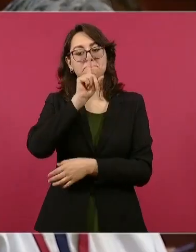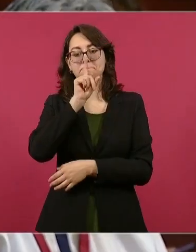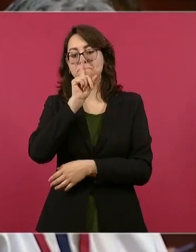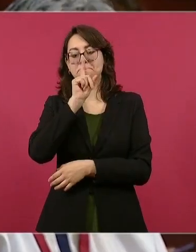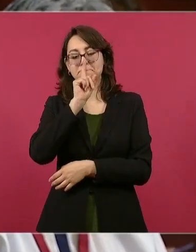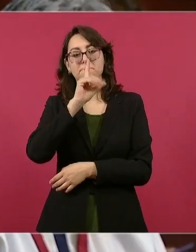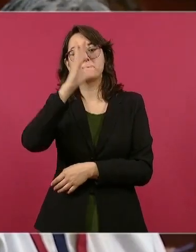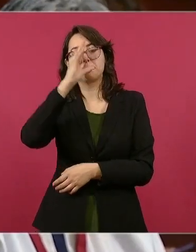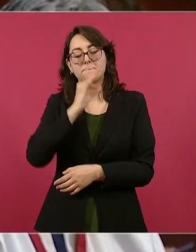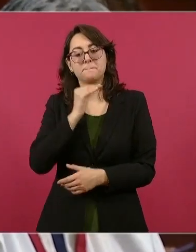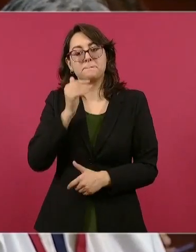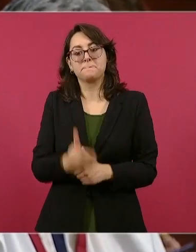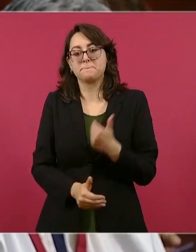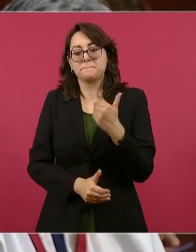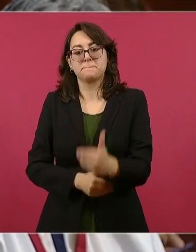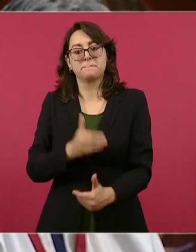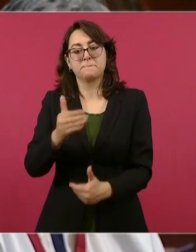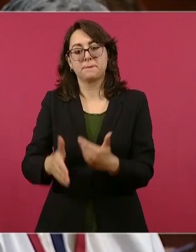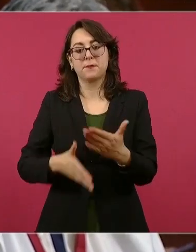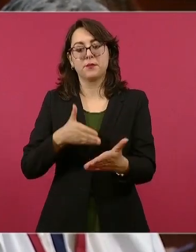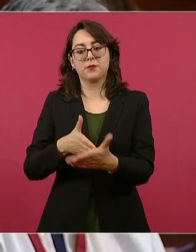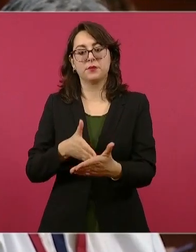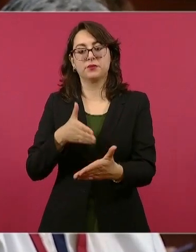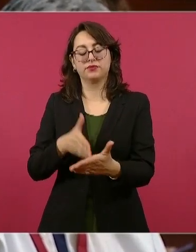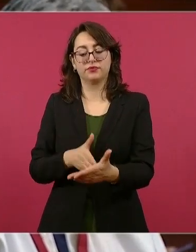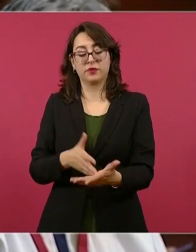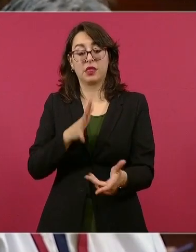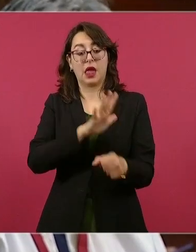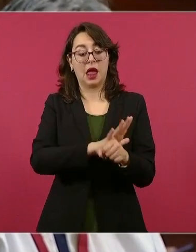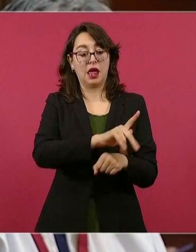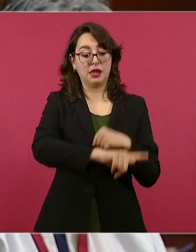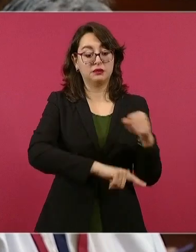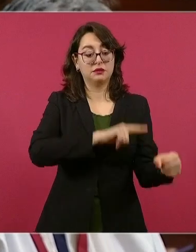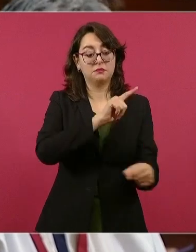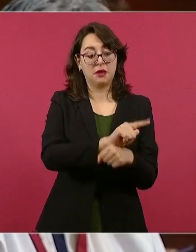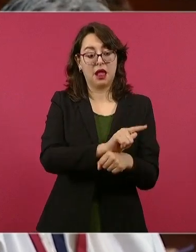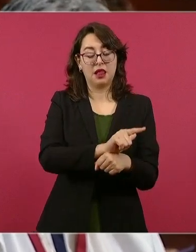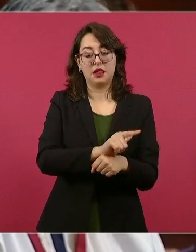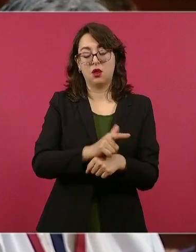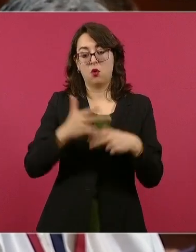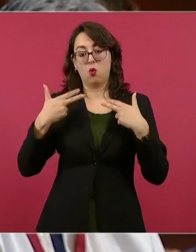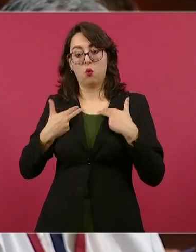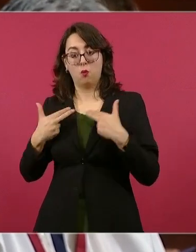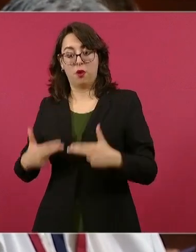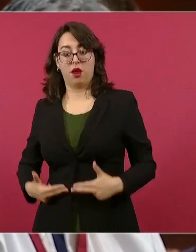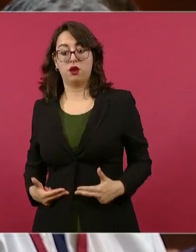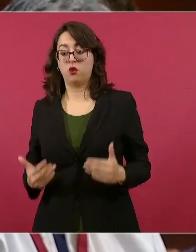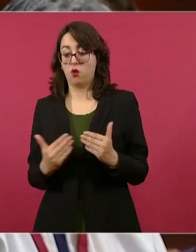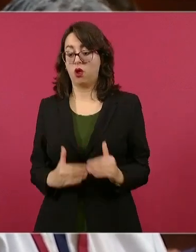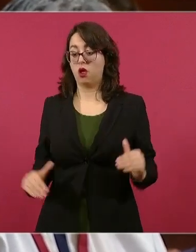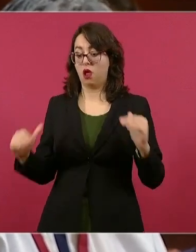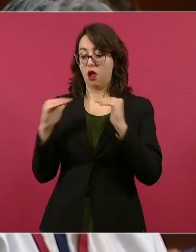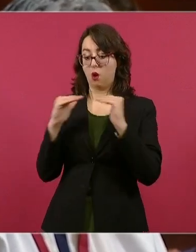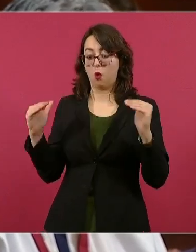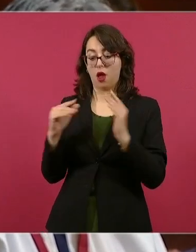se pretende que los animales sean sujetos de derechos equiparables a las personas. Al contrario, en ese sentido es precisamente en nombre de